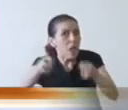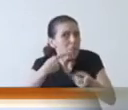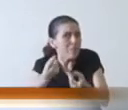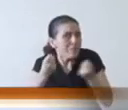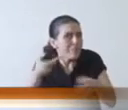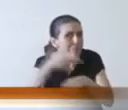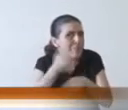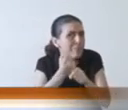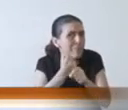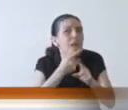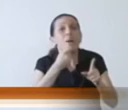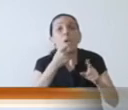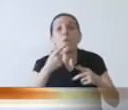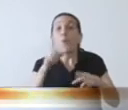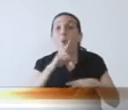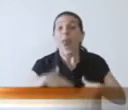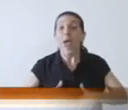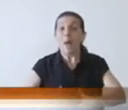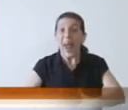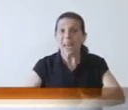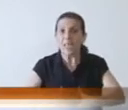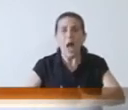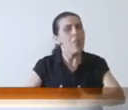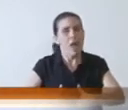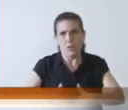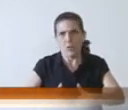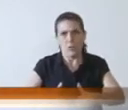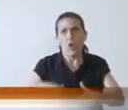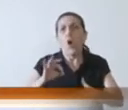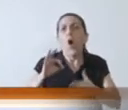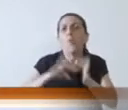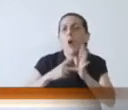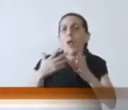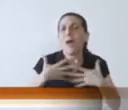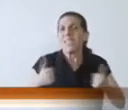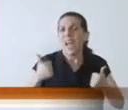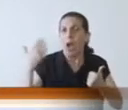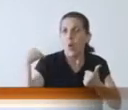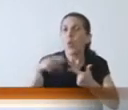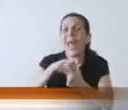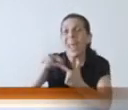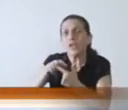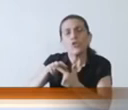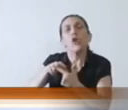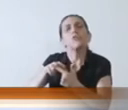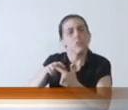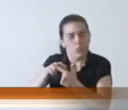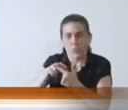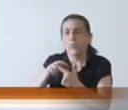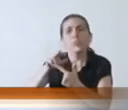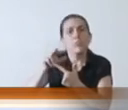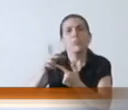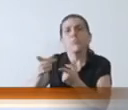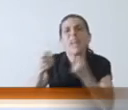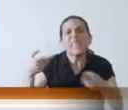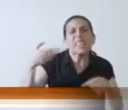el caso de embarazadas y los afectados, que no pueden ser en ningún momento considerados personal esencial. O sea, trabajadoras